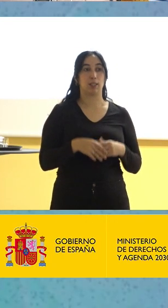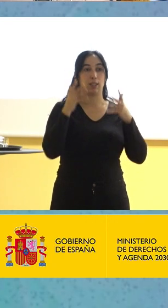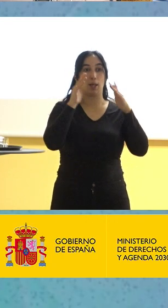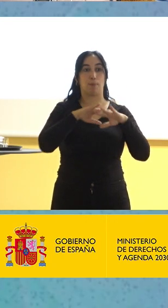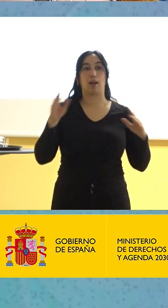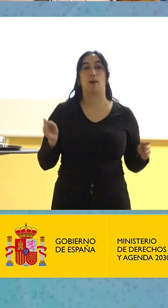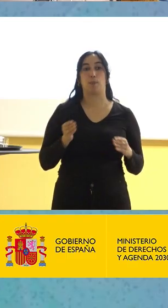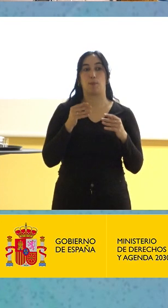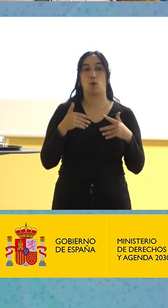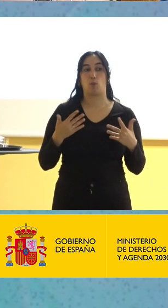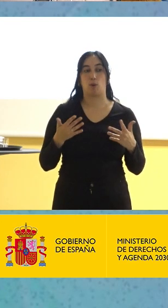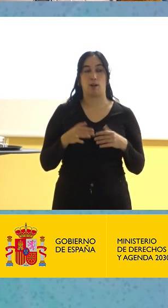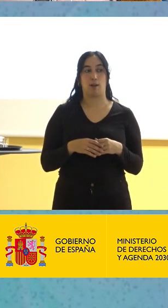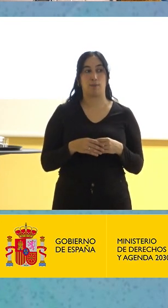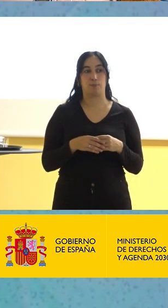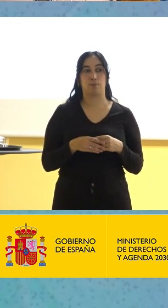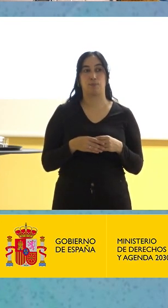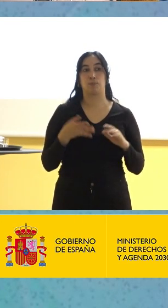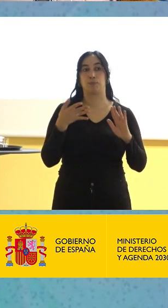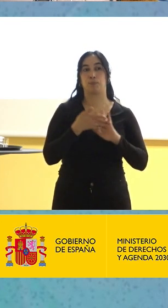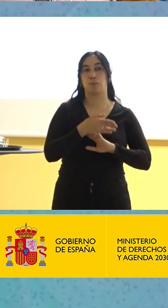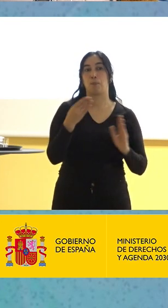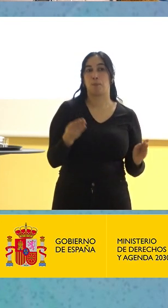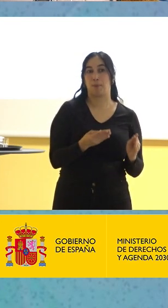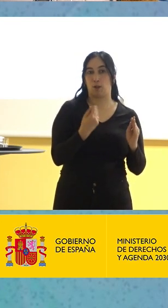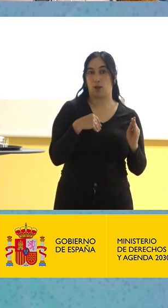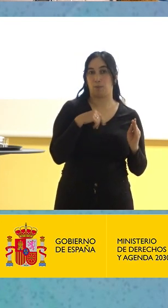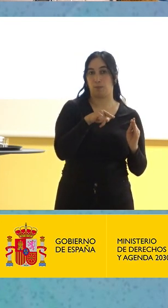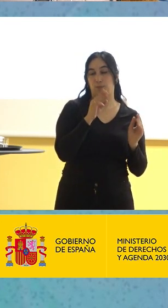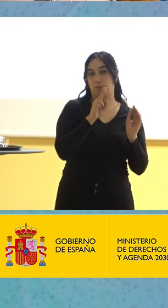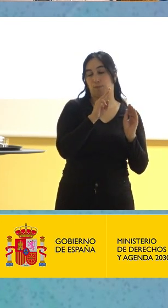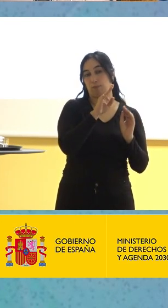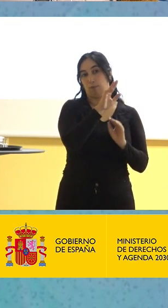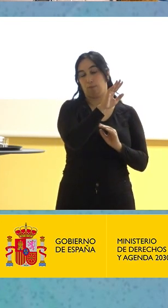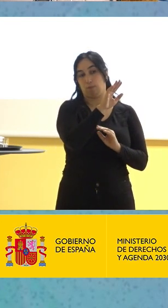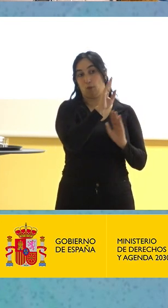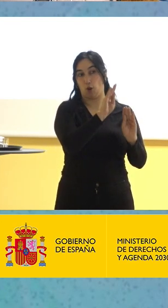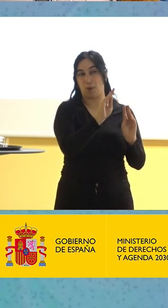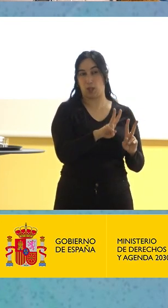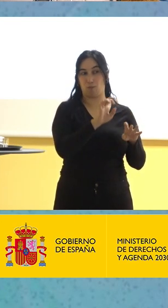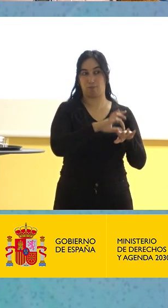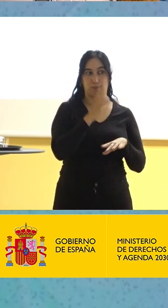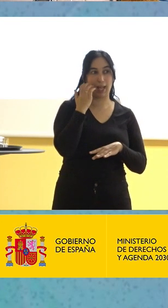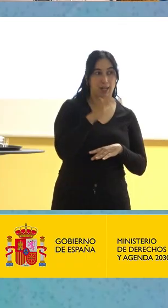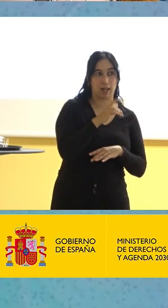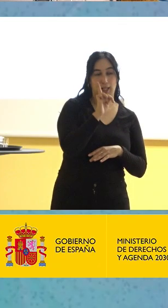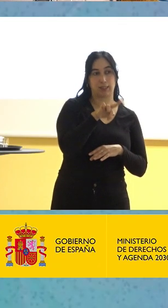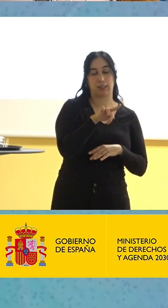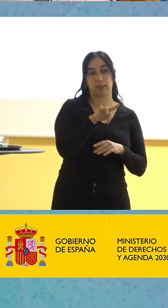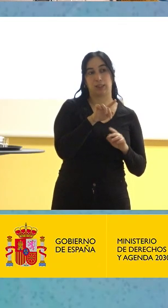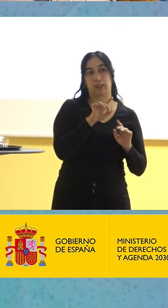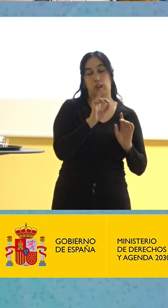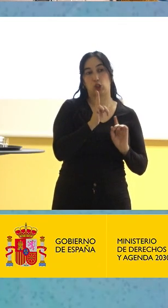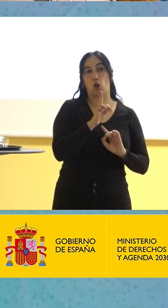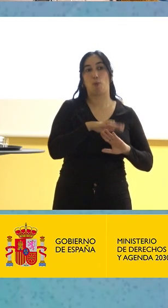mejora serían pues mejorar precisamente, ¿no?, la formación sobre enfermedades raras,